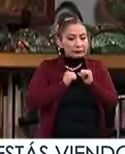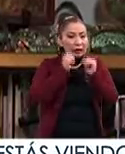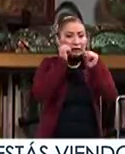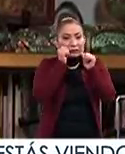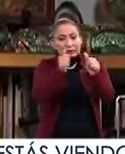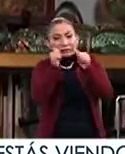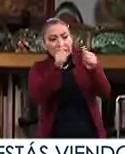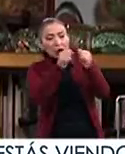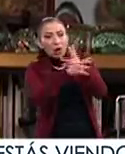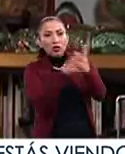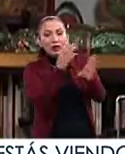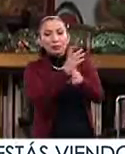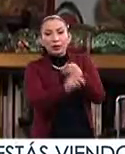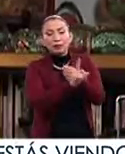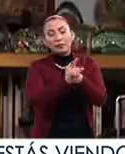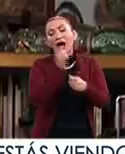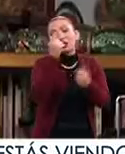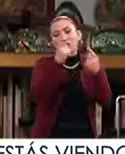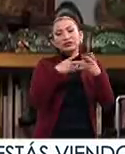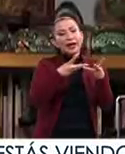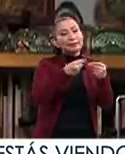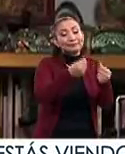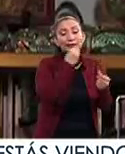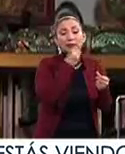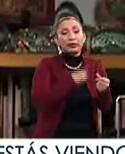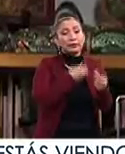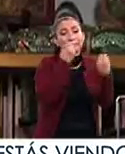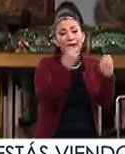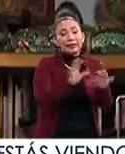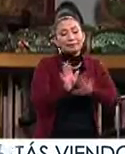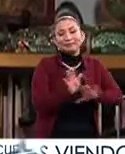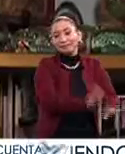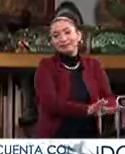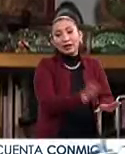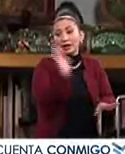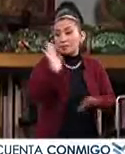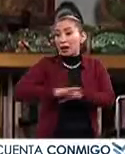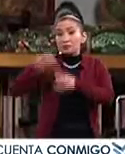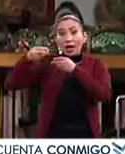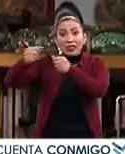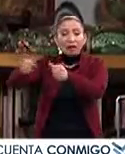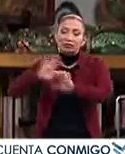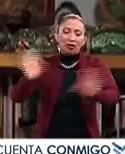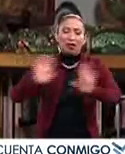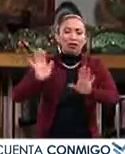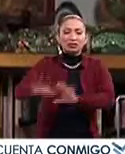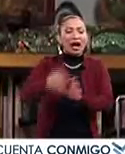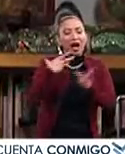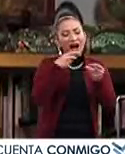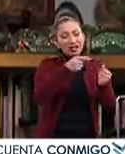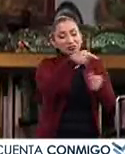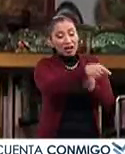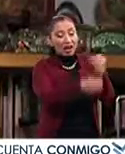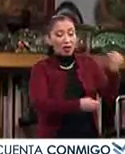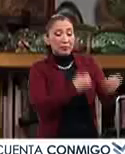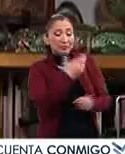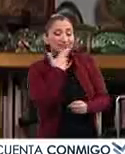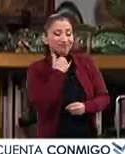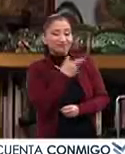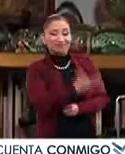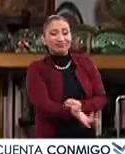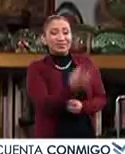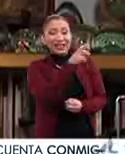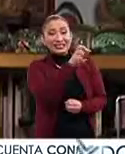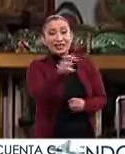onerosos además? Bueno, en algunas cosas ya se gastó dinero, es mejor perderlo que perderlo de más. O sea, si ya invertiste en una obra